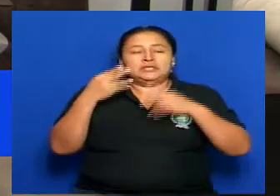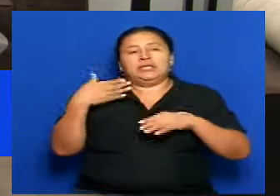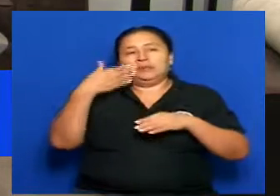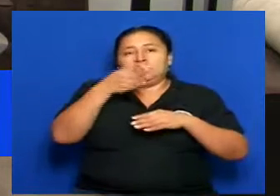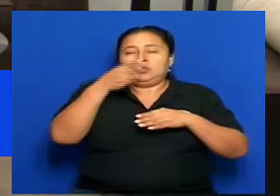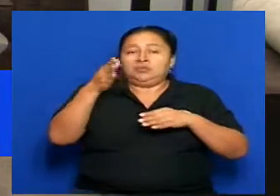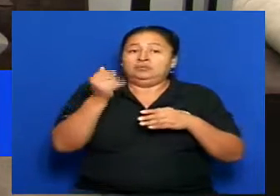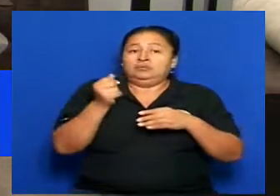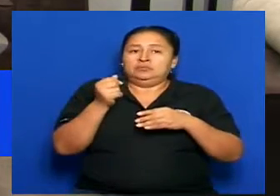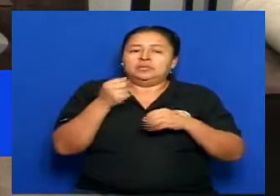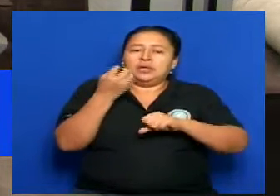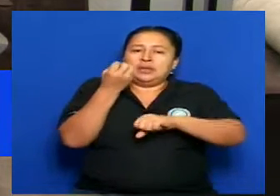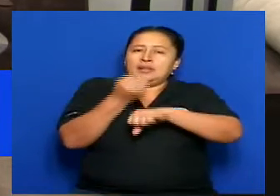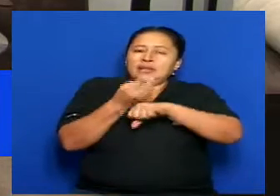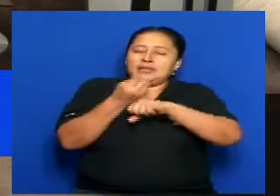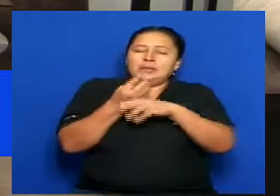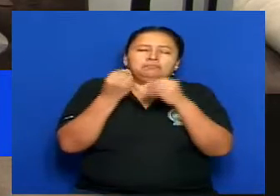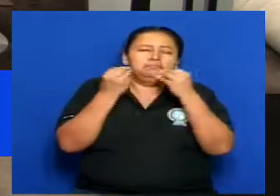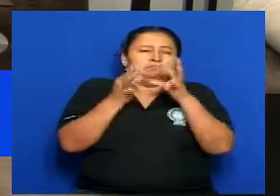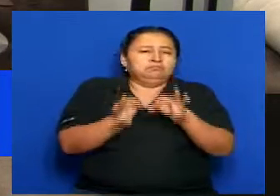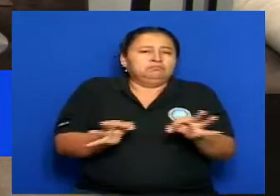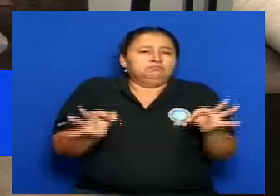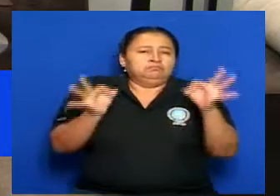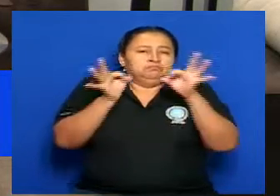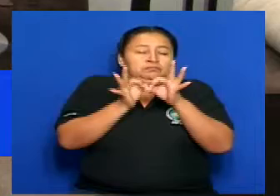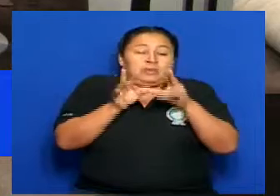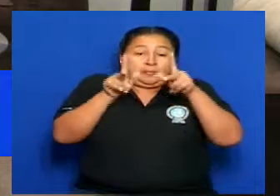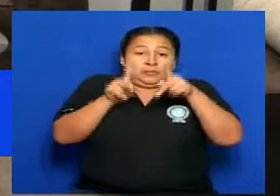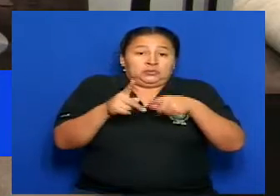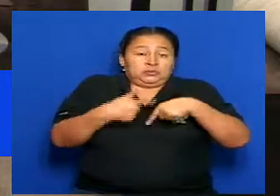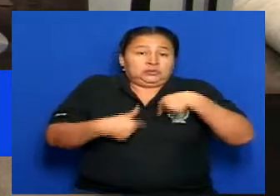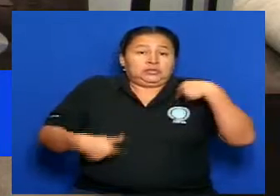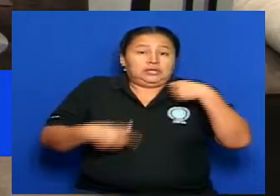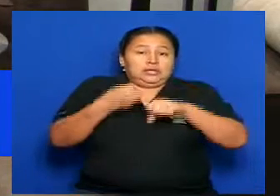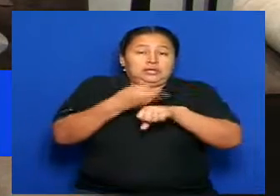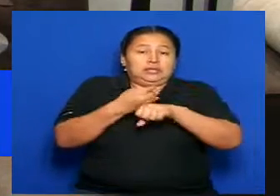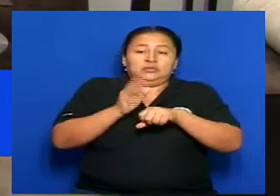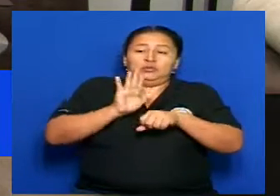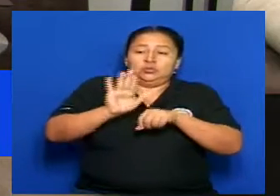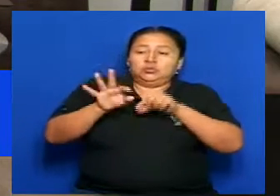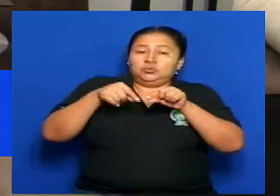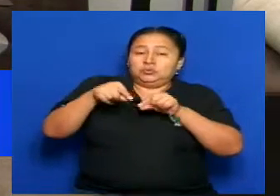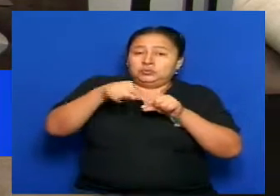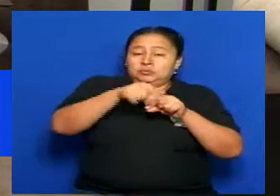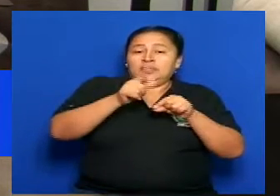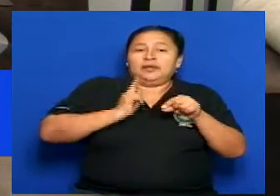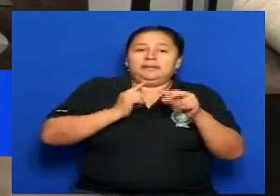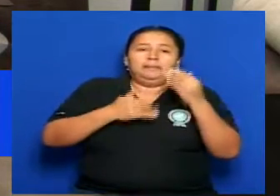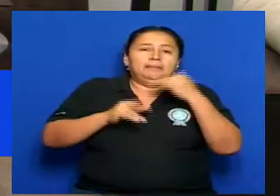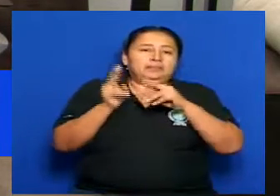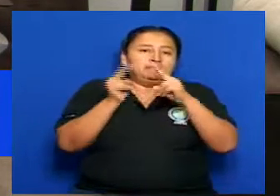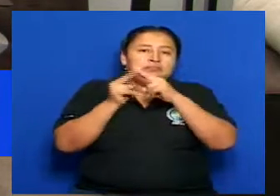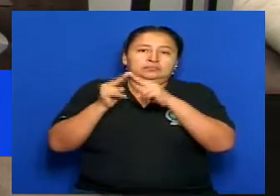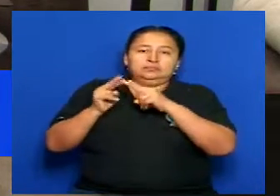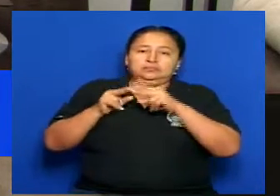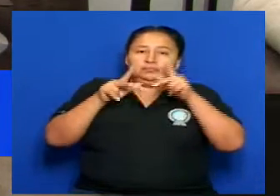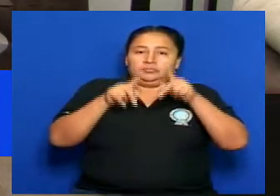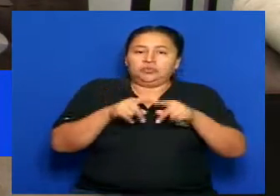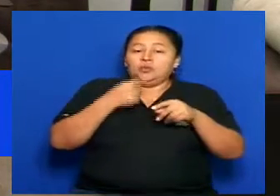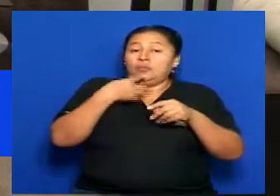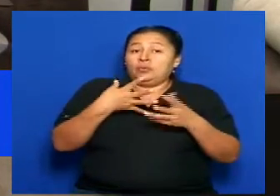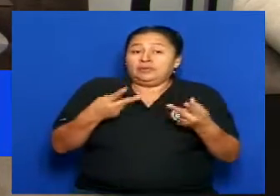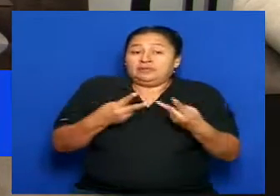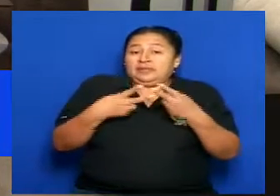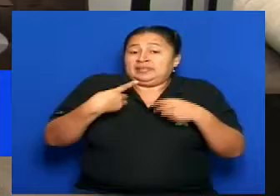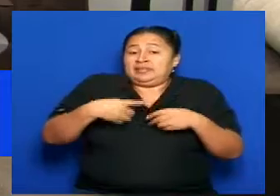de las alcaldías es clave en estos son los alcaldes de los diferentes municipios los que tienen más contacto con la población porque viven el día